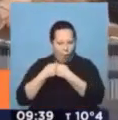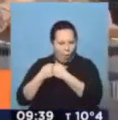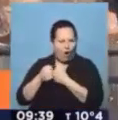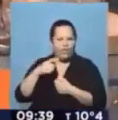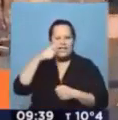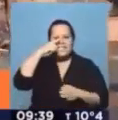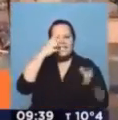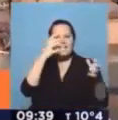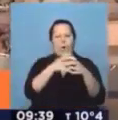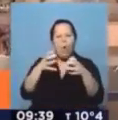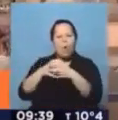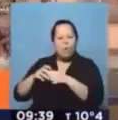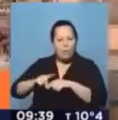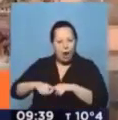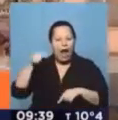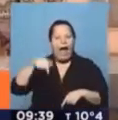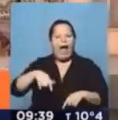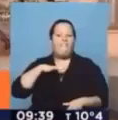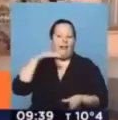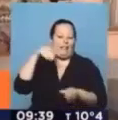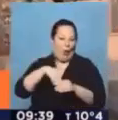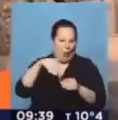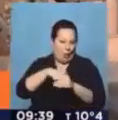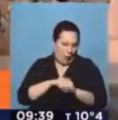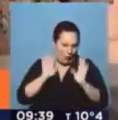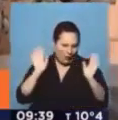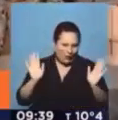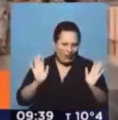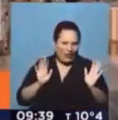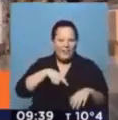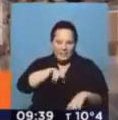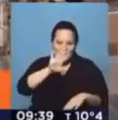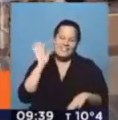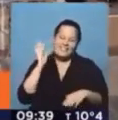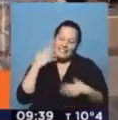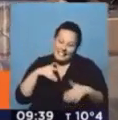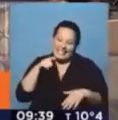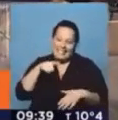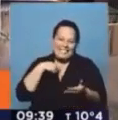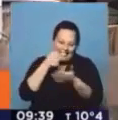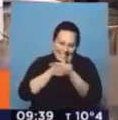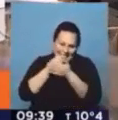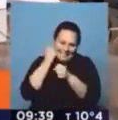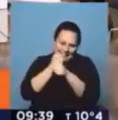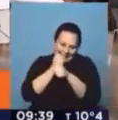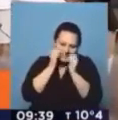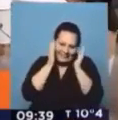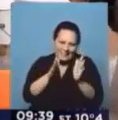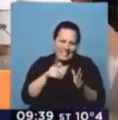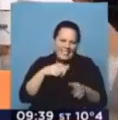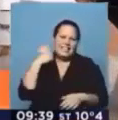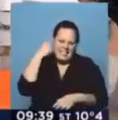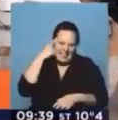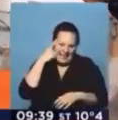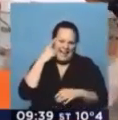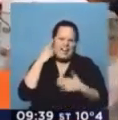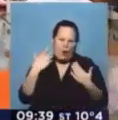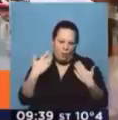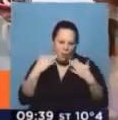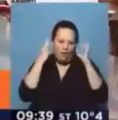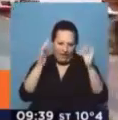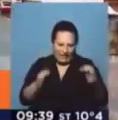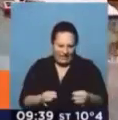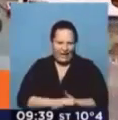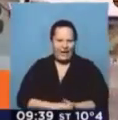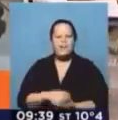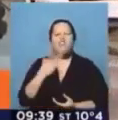consensuado entre casi 7 bloques. Ahora necesitamos los votos, ¿no? Que es lo más, por lo que estamos trabajando y por lo que creemos que